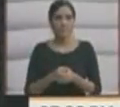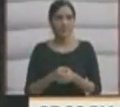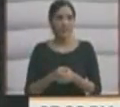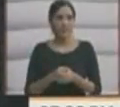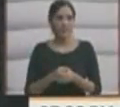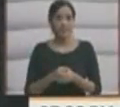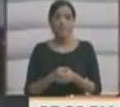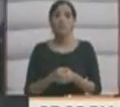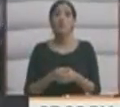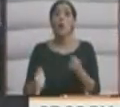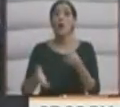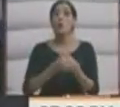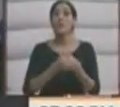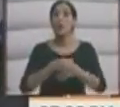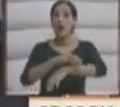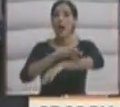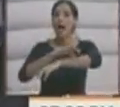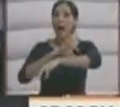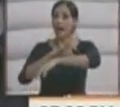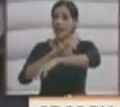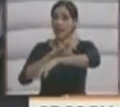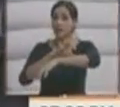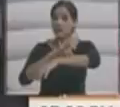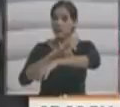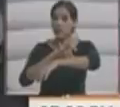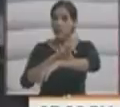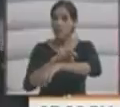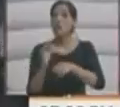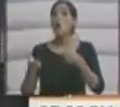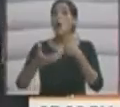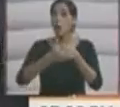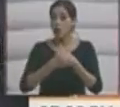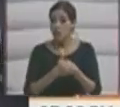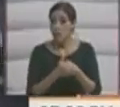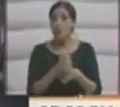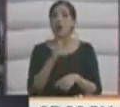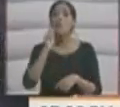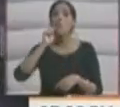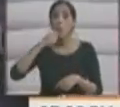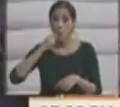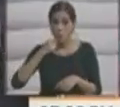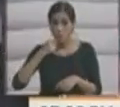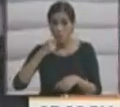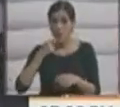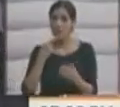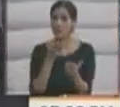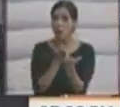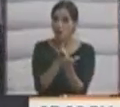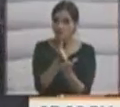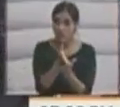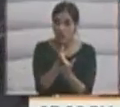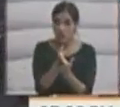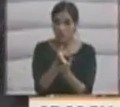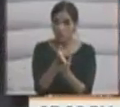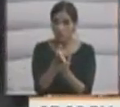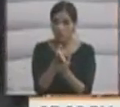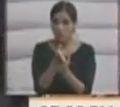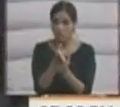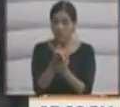carne y nos escondieron el pollo, hay que decirlo, por la calle del medio.